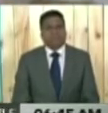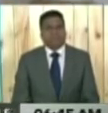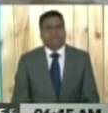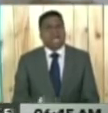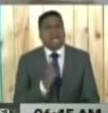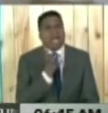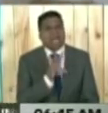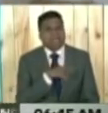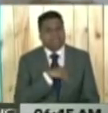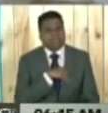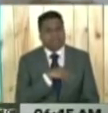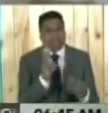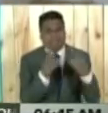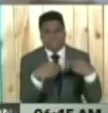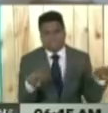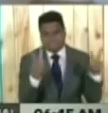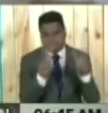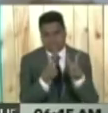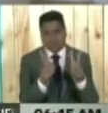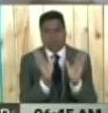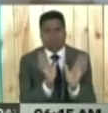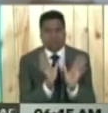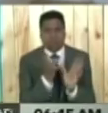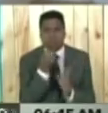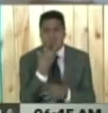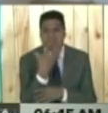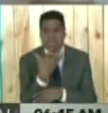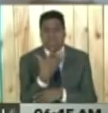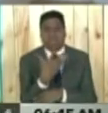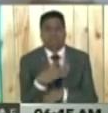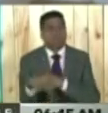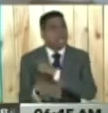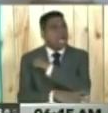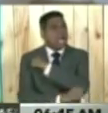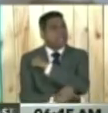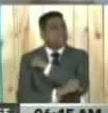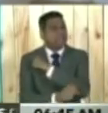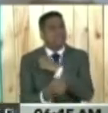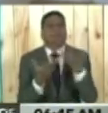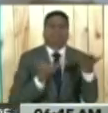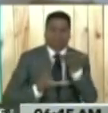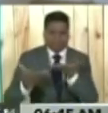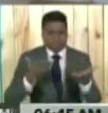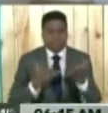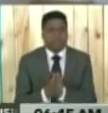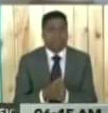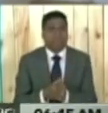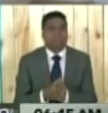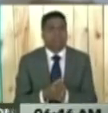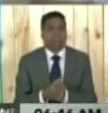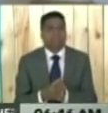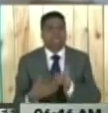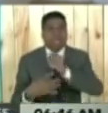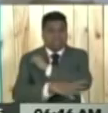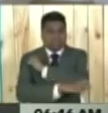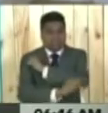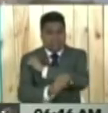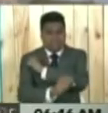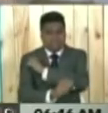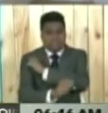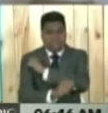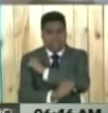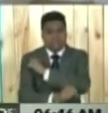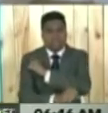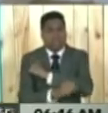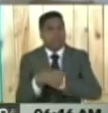las válidas. Es como una trampa negociada, pues, o sea, el fraude más grande de Venezuela